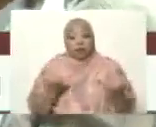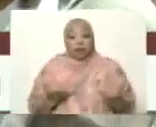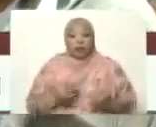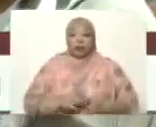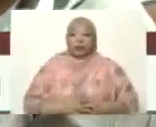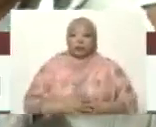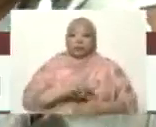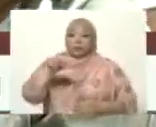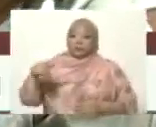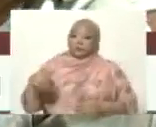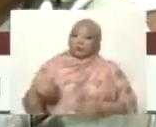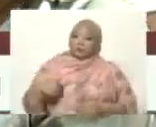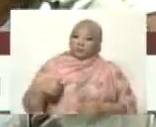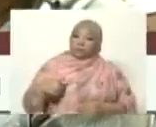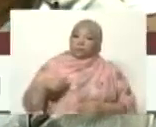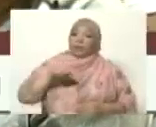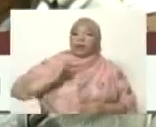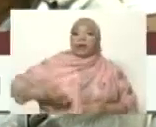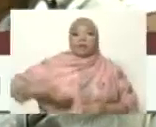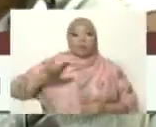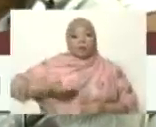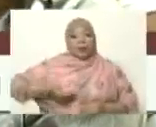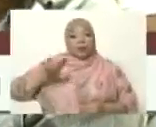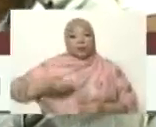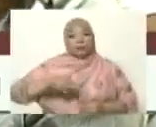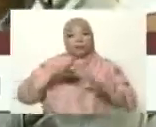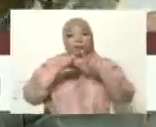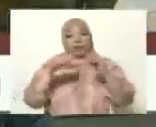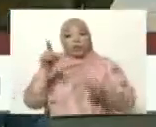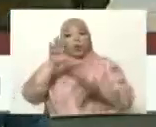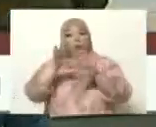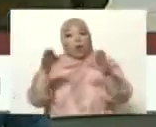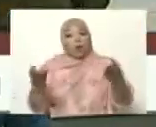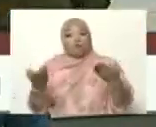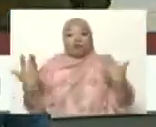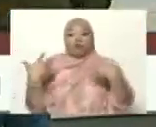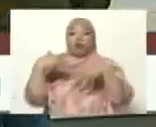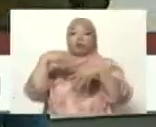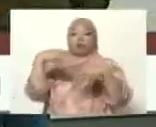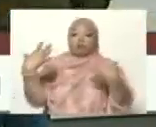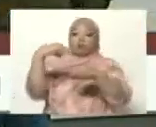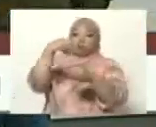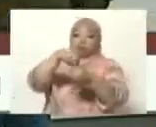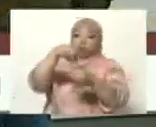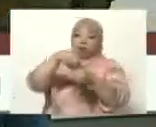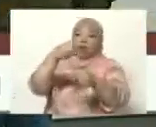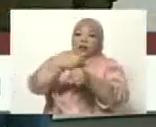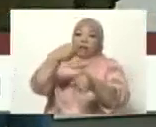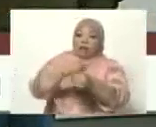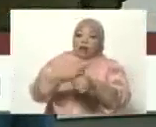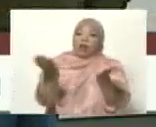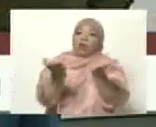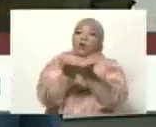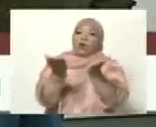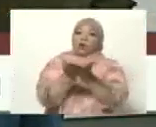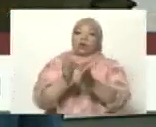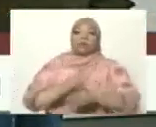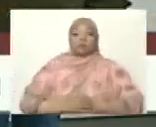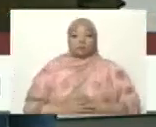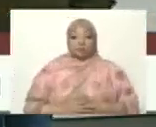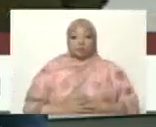nivel nacional, es importante. Aquí todo el mundo debe incorporarse. Aquí la unidad educativa, bueno,